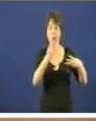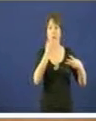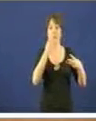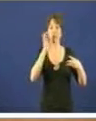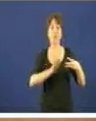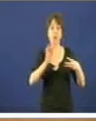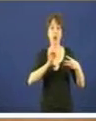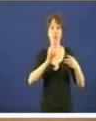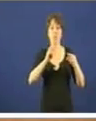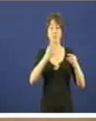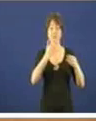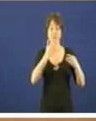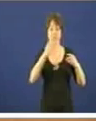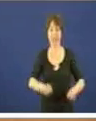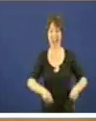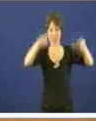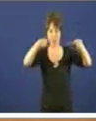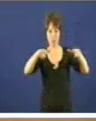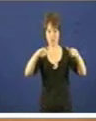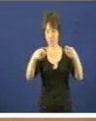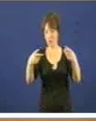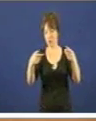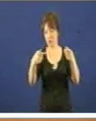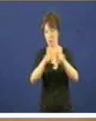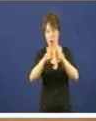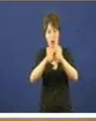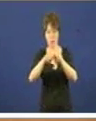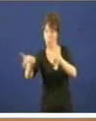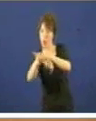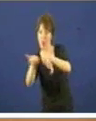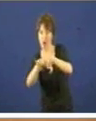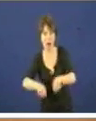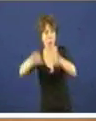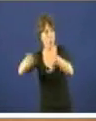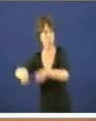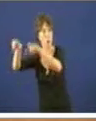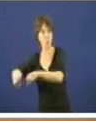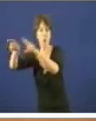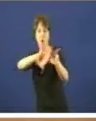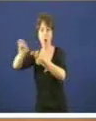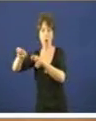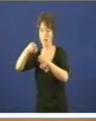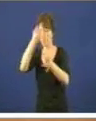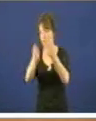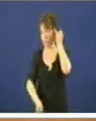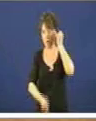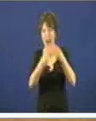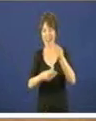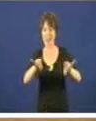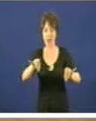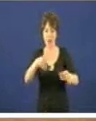ao lado de outro e non dicindo nada. E agora resulta, señoría, que caeron do cabalo. Nós non caímos do cabalo, señoría.